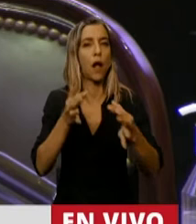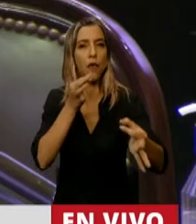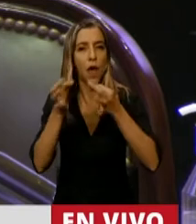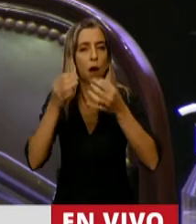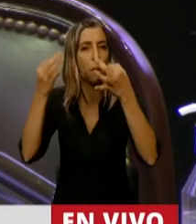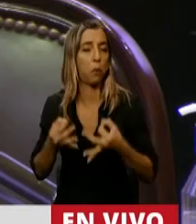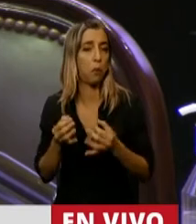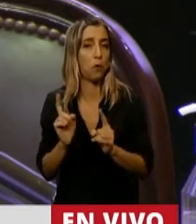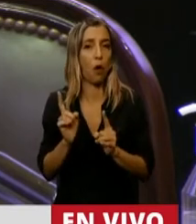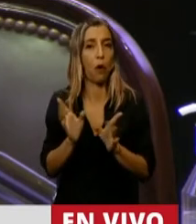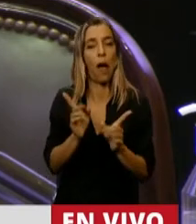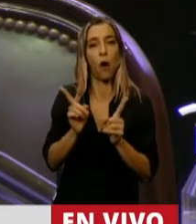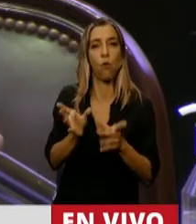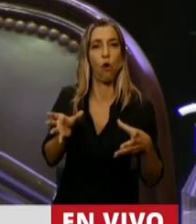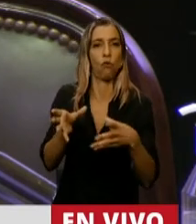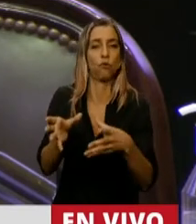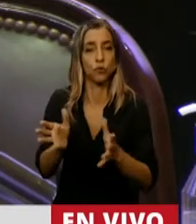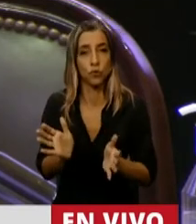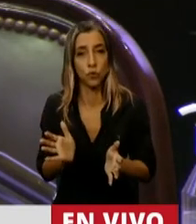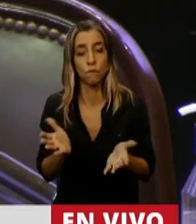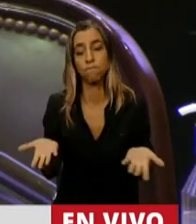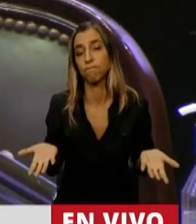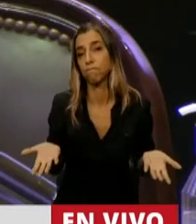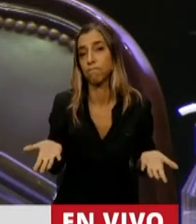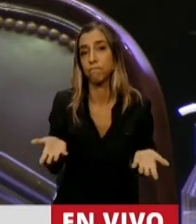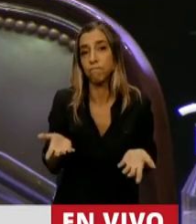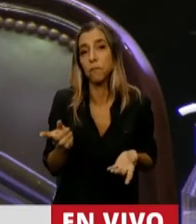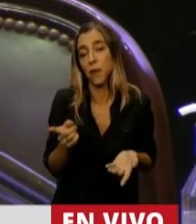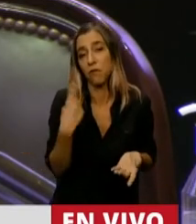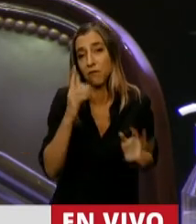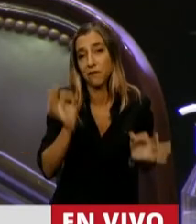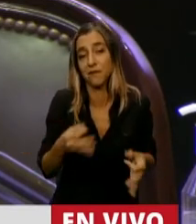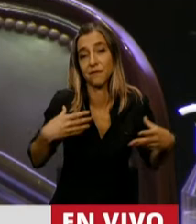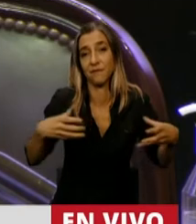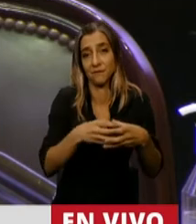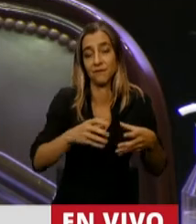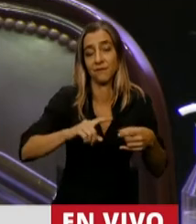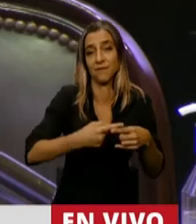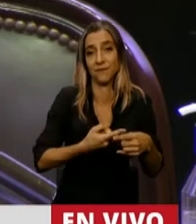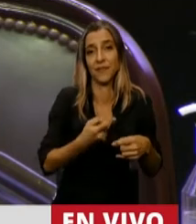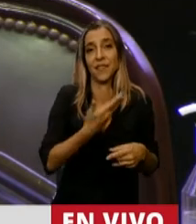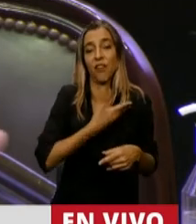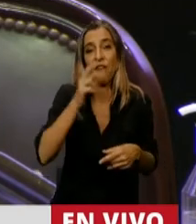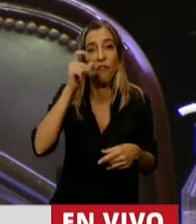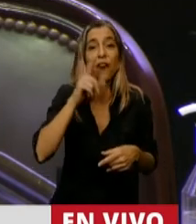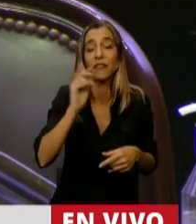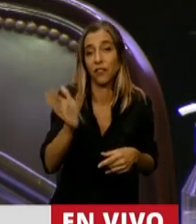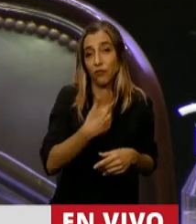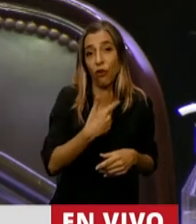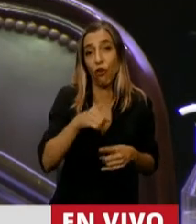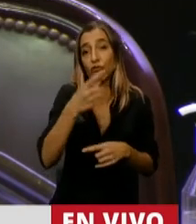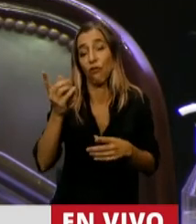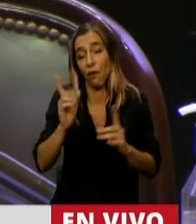político que es, junto con el Frente de Todos, el más representativo de la Argentina. Es una